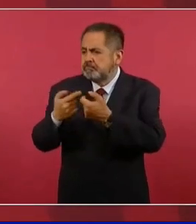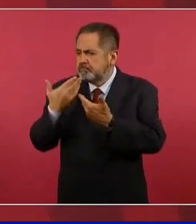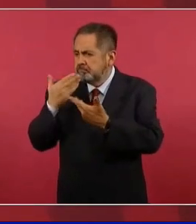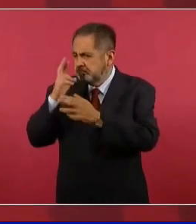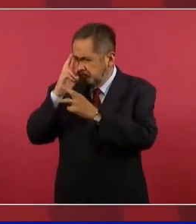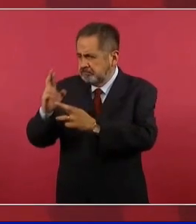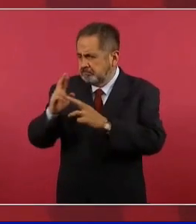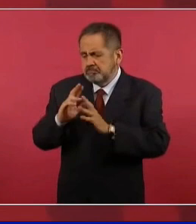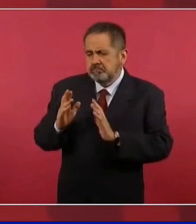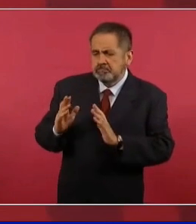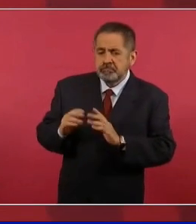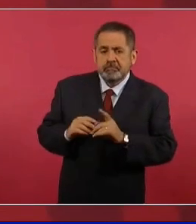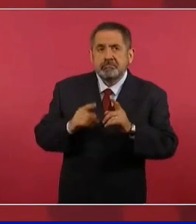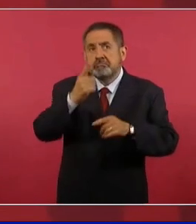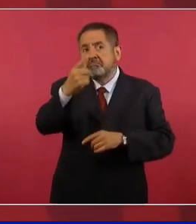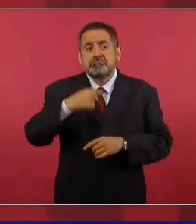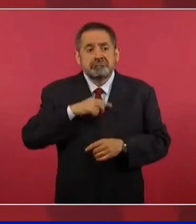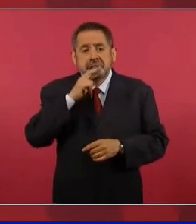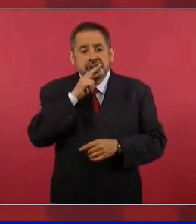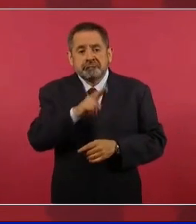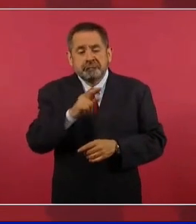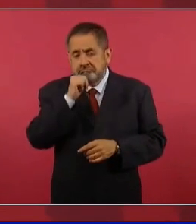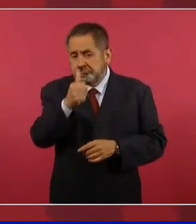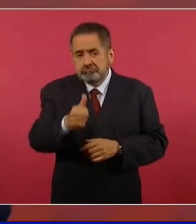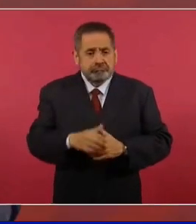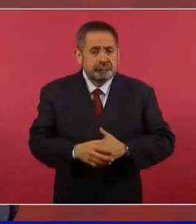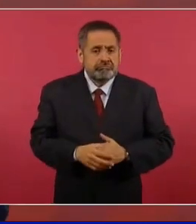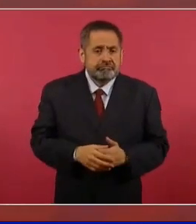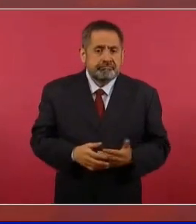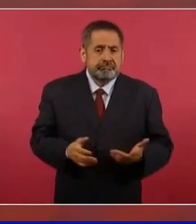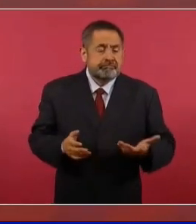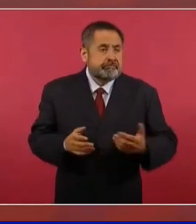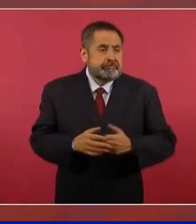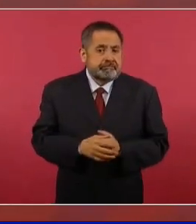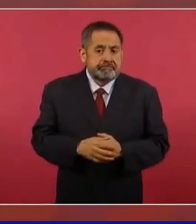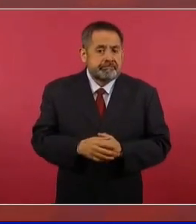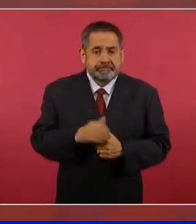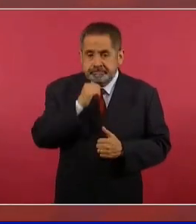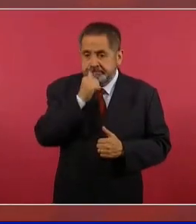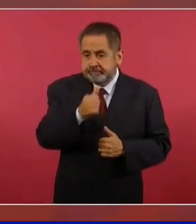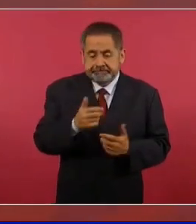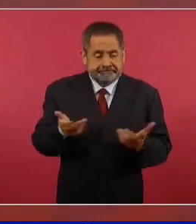No ha habido respuesta sobre esa nota,